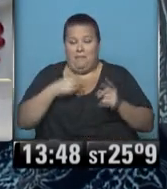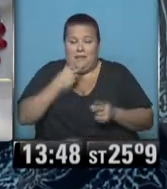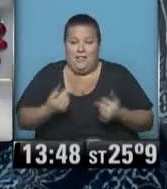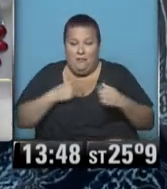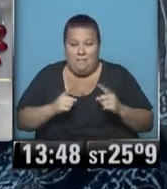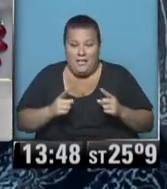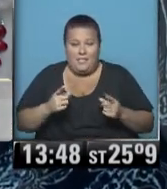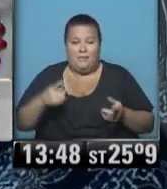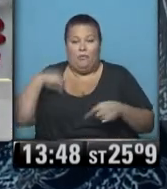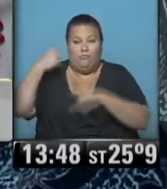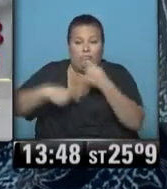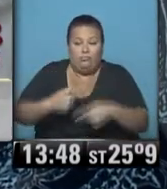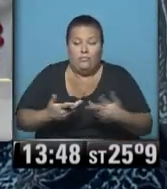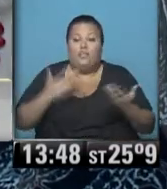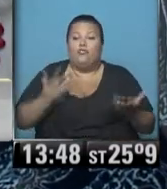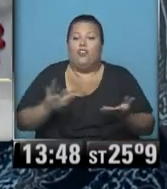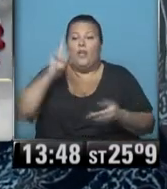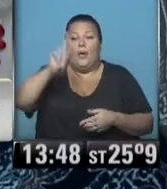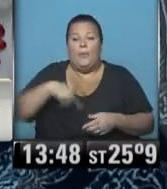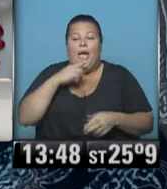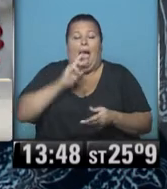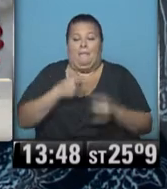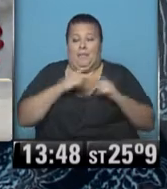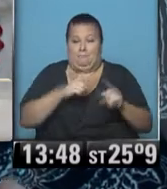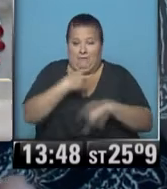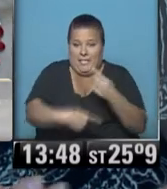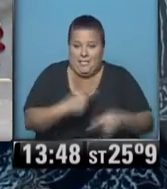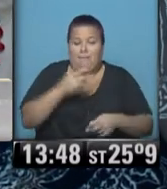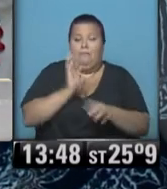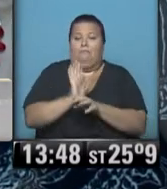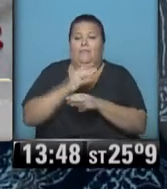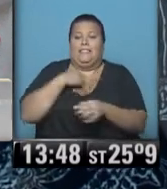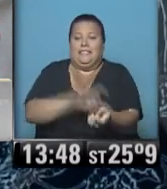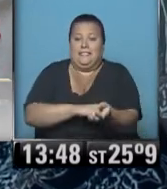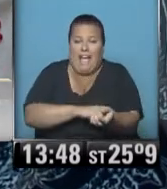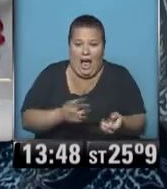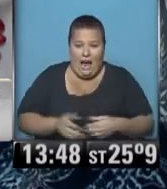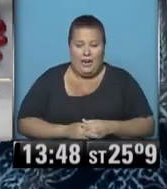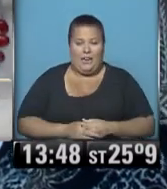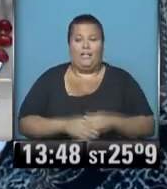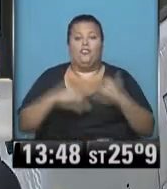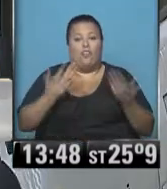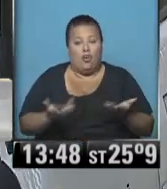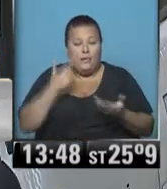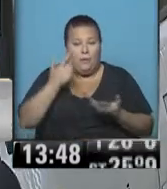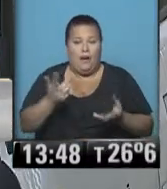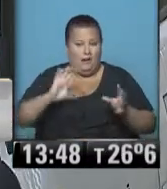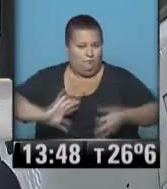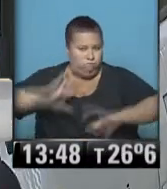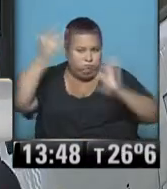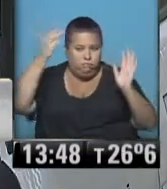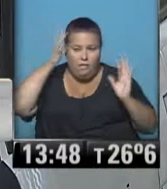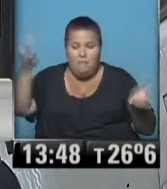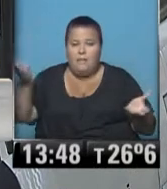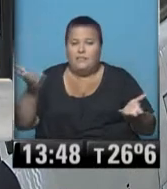parte de su trascendencia, los que llevan su apellido, los que llevan parte de su sangre, lo cual muestra el nivel de furia que